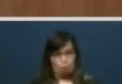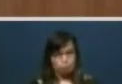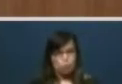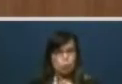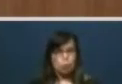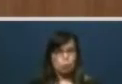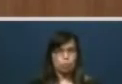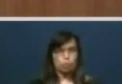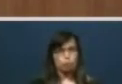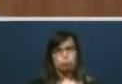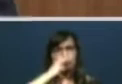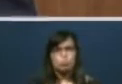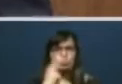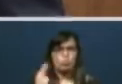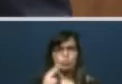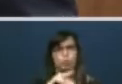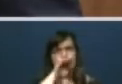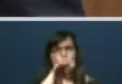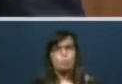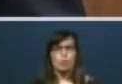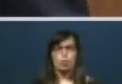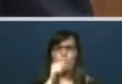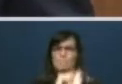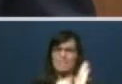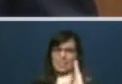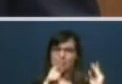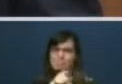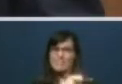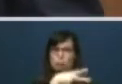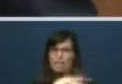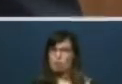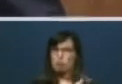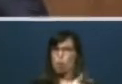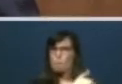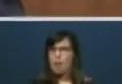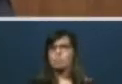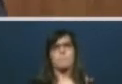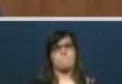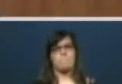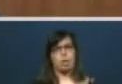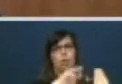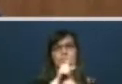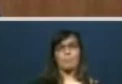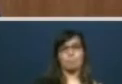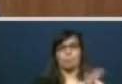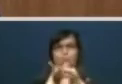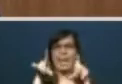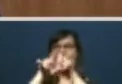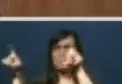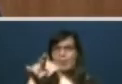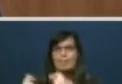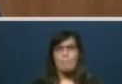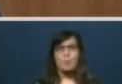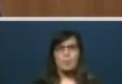cumplido el compromiso de adoptar medidas de mejora en aquellos centros con peores resultados académicos y la conexión con las empresas se ha extendido